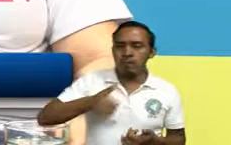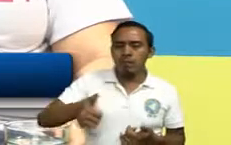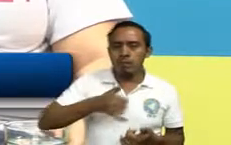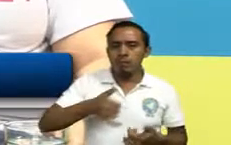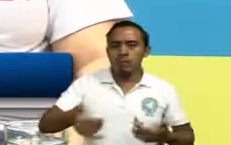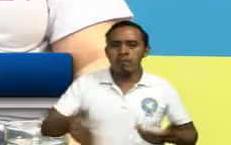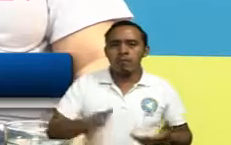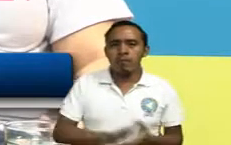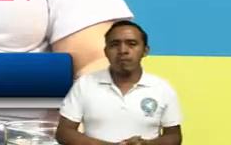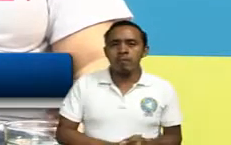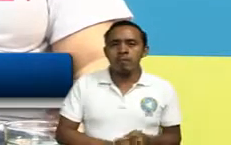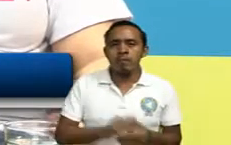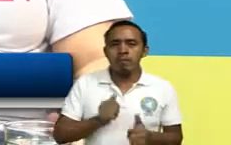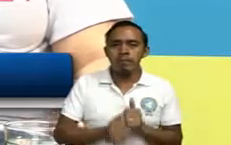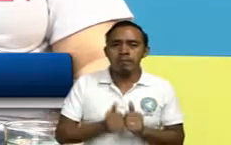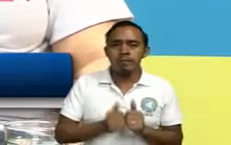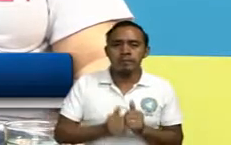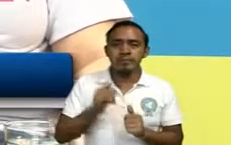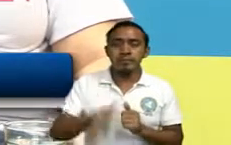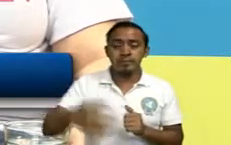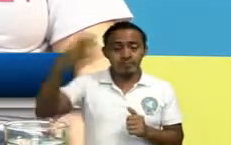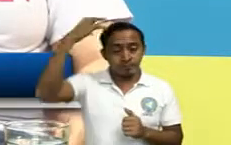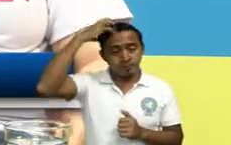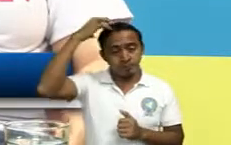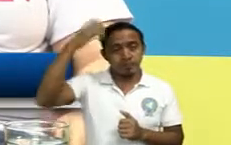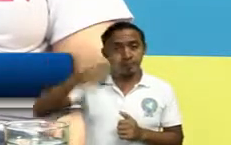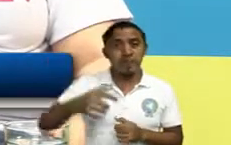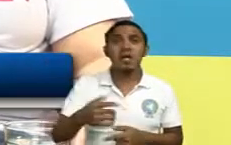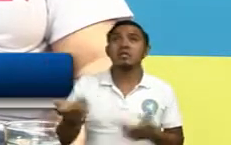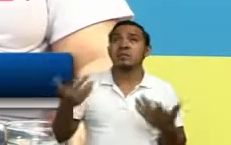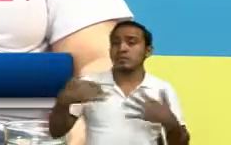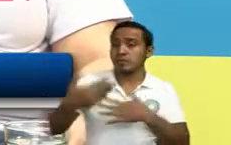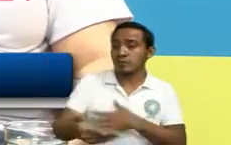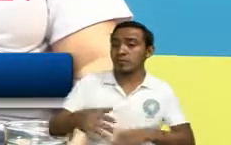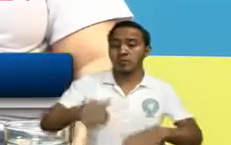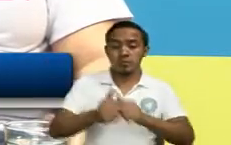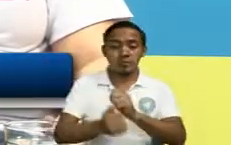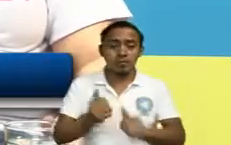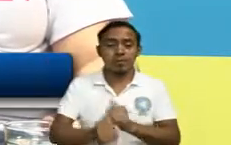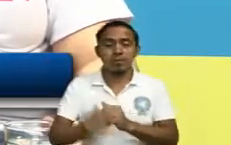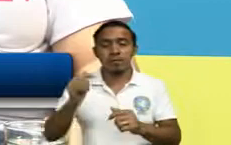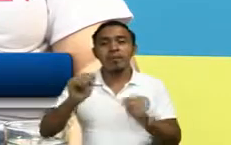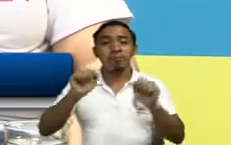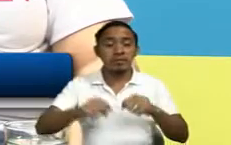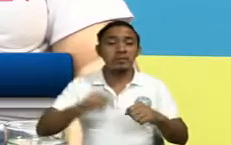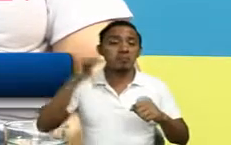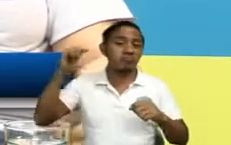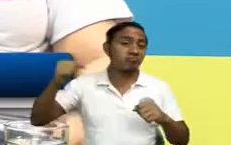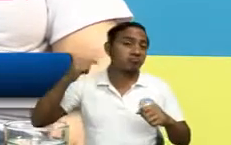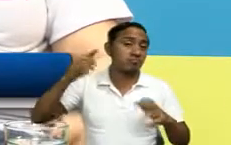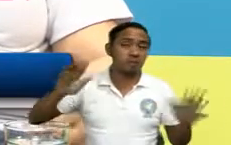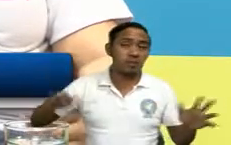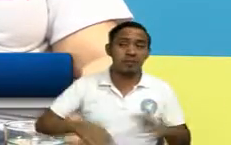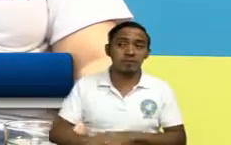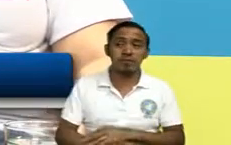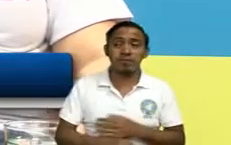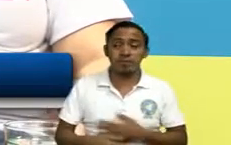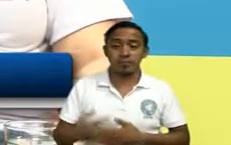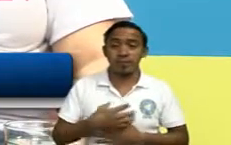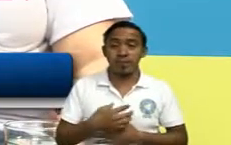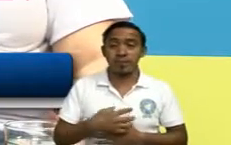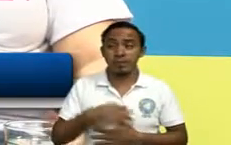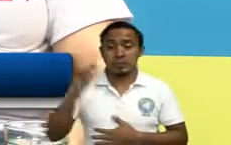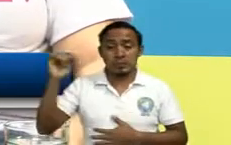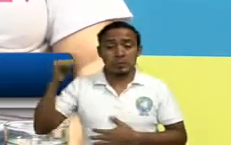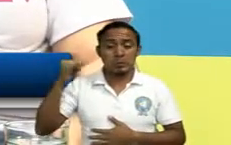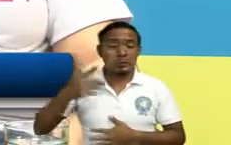alcohol tiene una afección a nivel cerebral y esto le lleva al final a una demencia. Demencia una alcohólica,